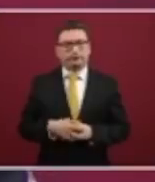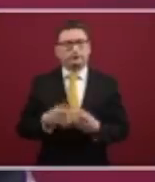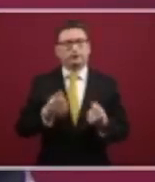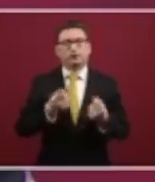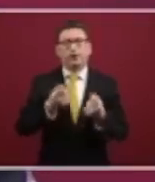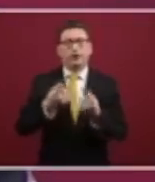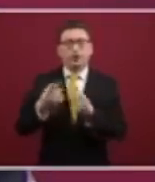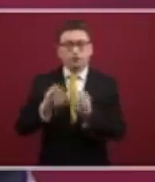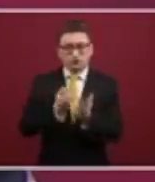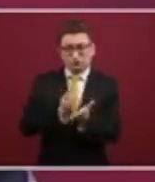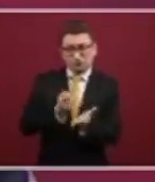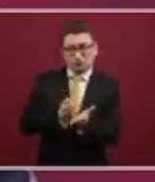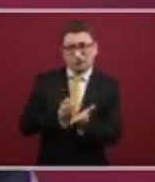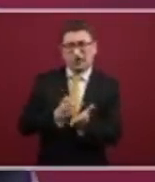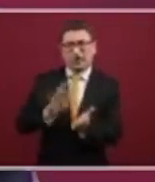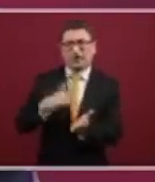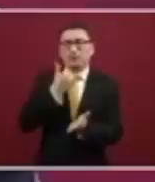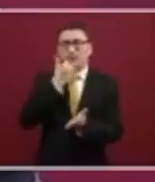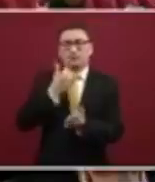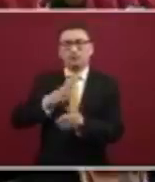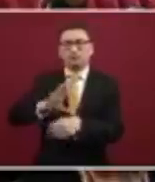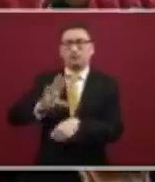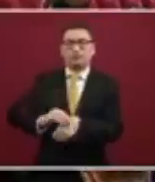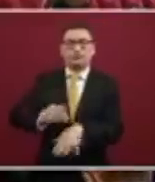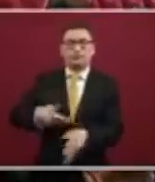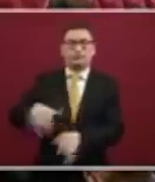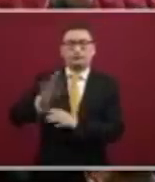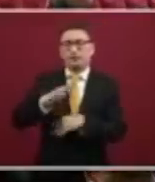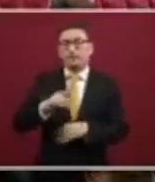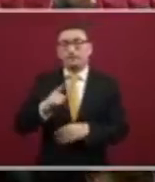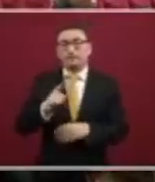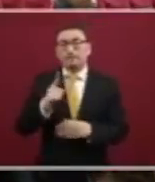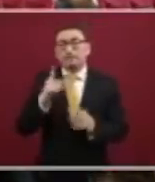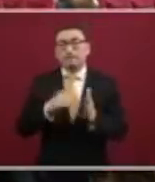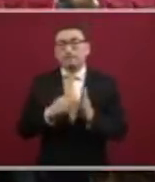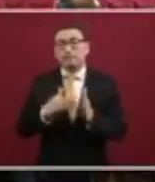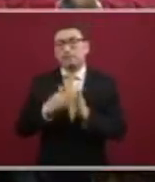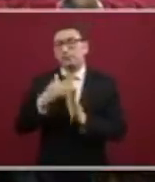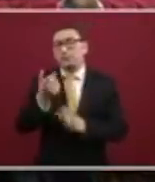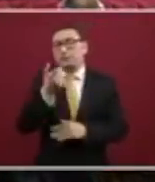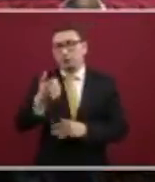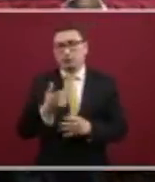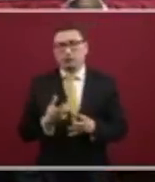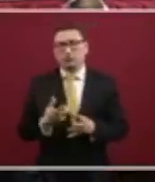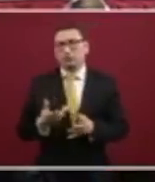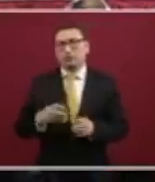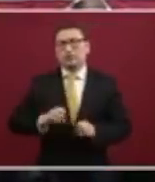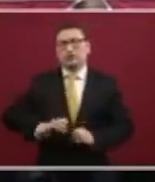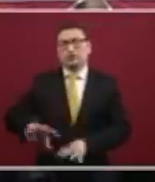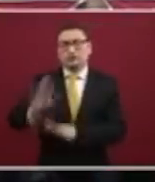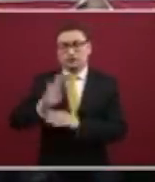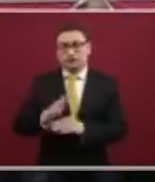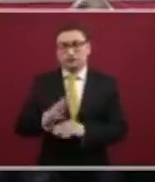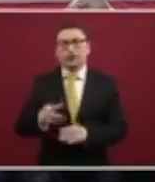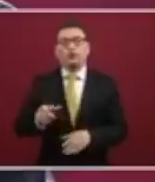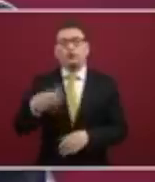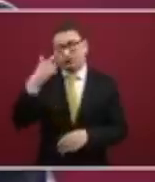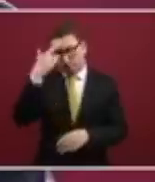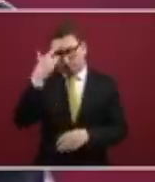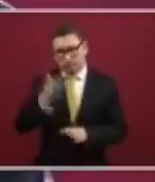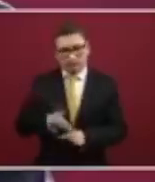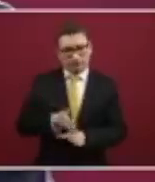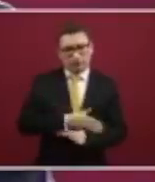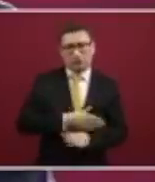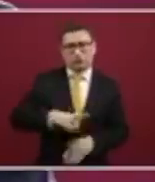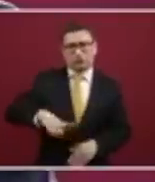condonaron impuestos por miles de millones de pesos en el periodo